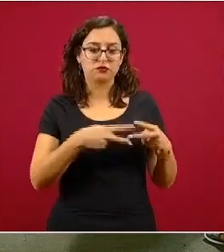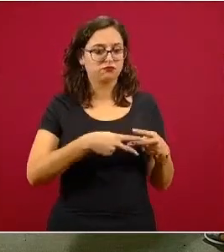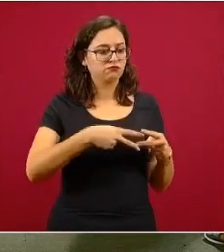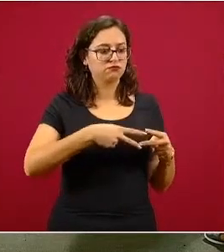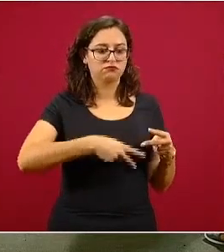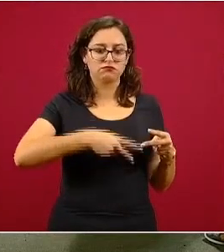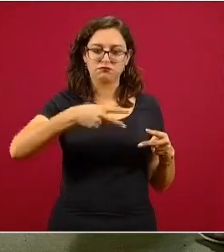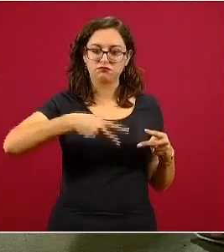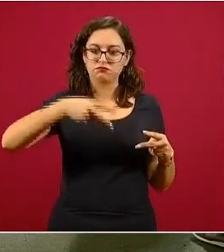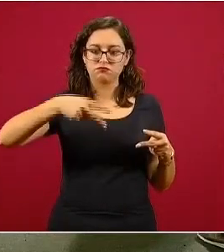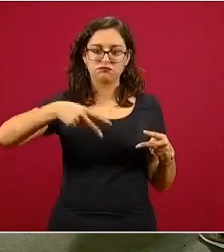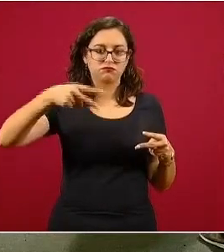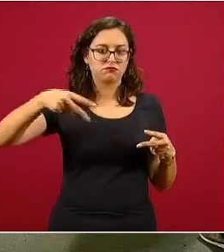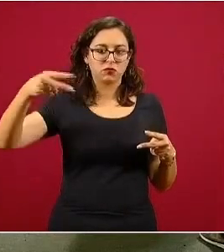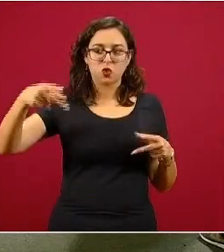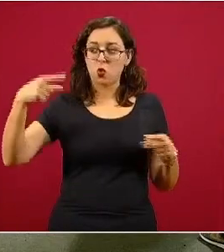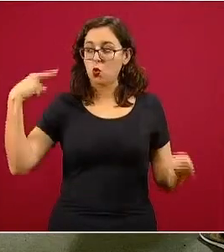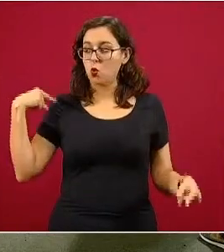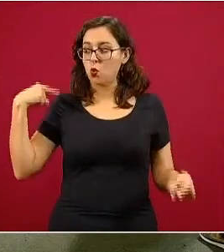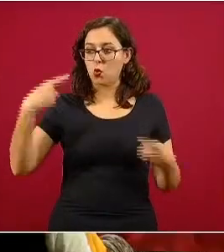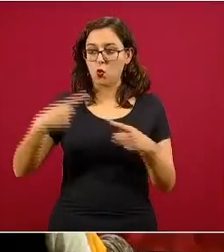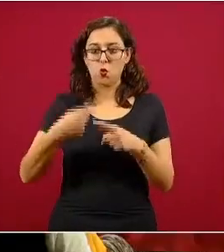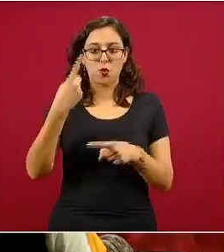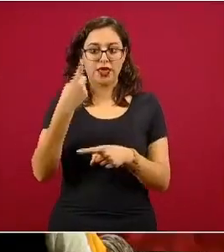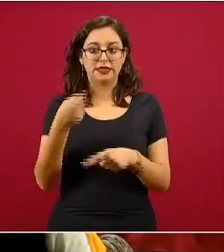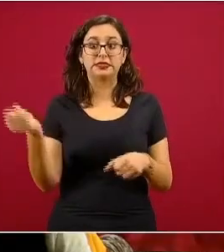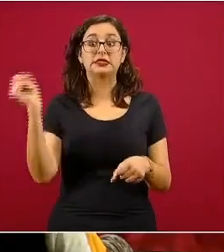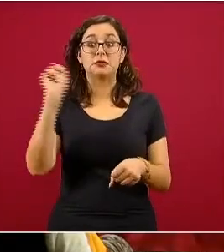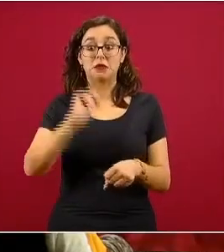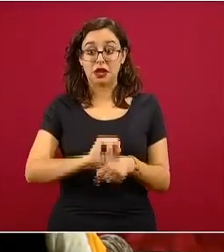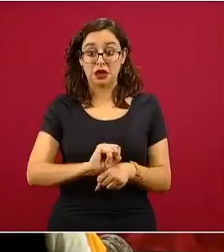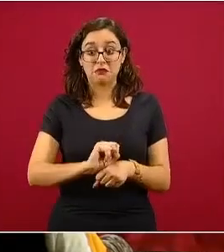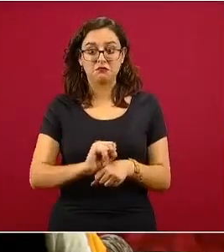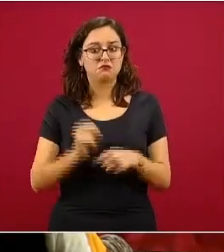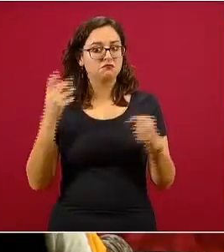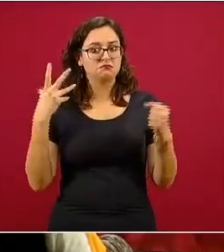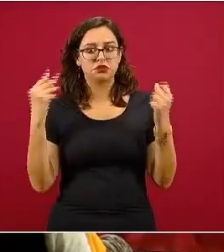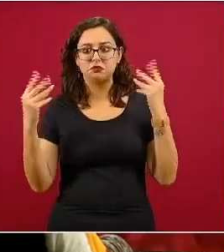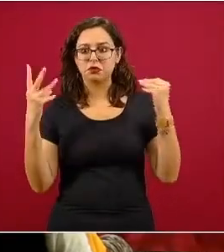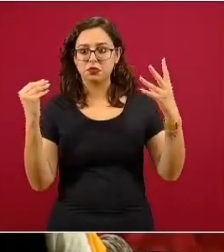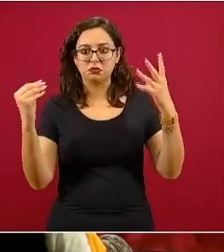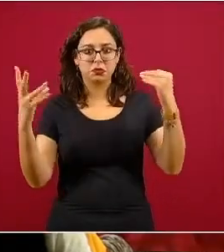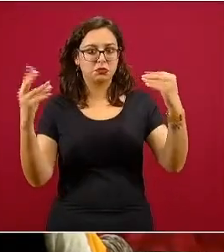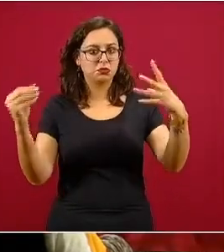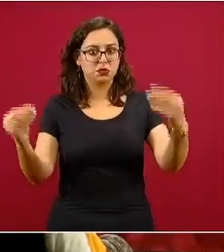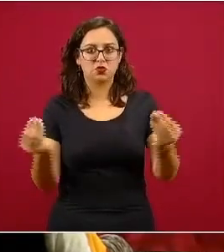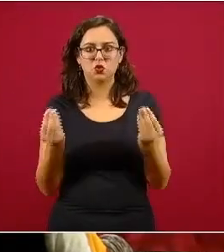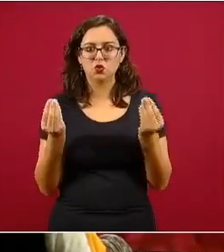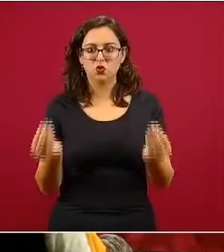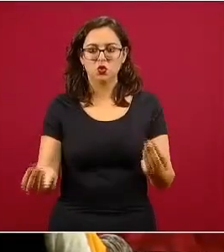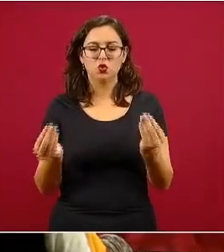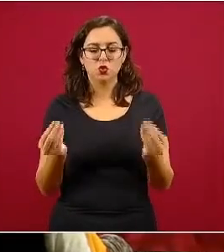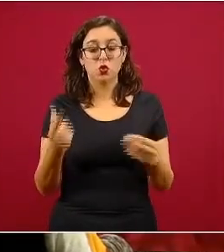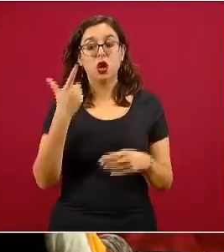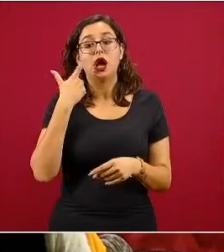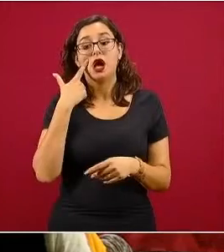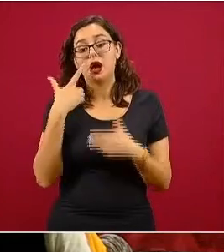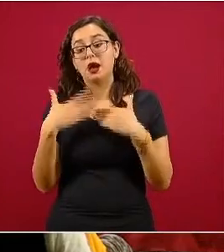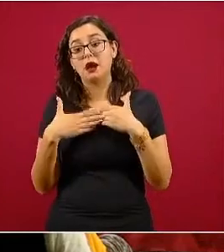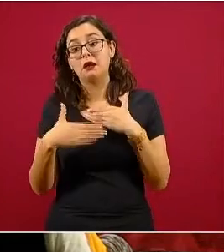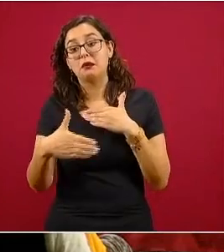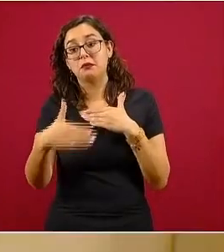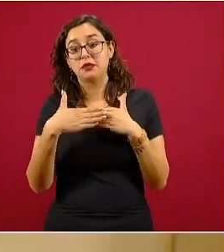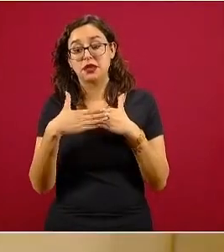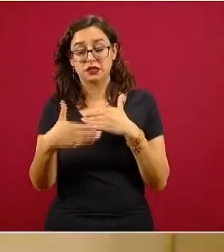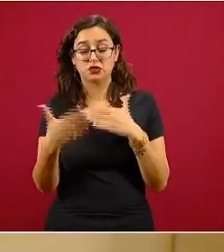semana pareciera que están alcanzando el punto más alto, pero vamos a ver qué pasa todavía en las siguientes semanas en relación a la